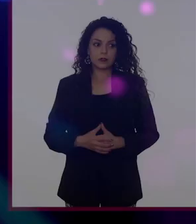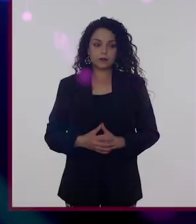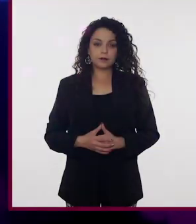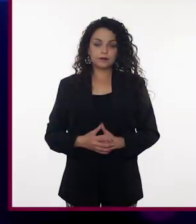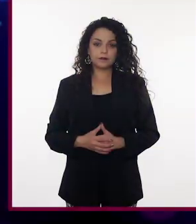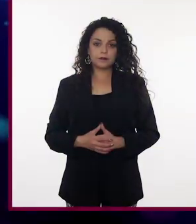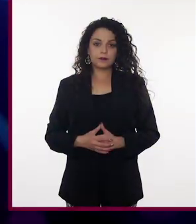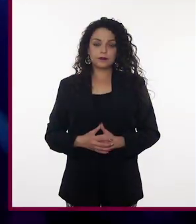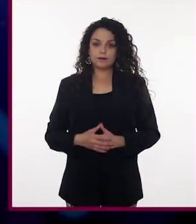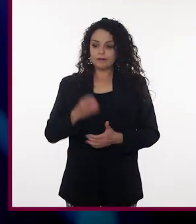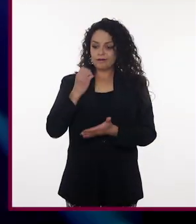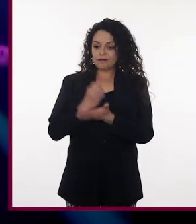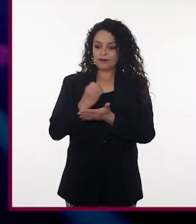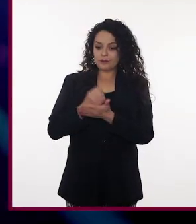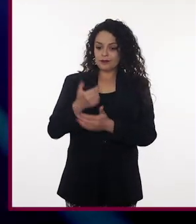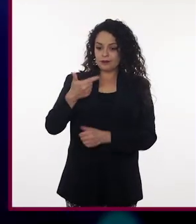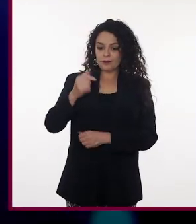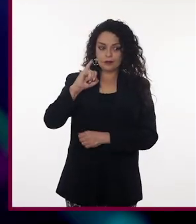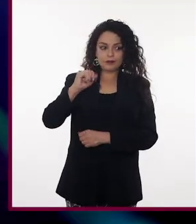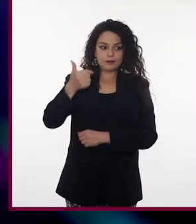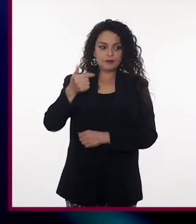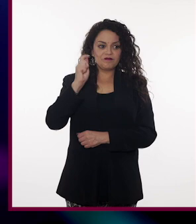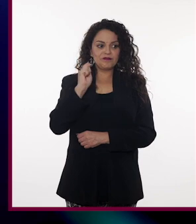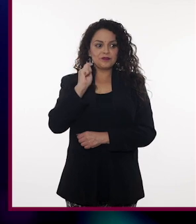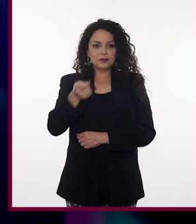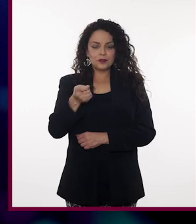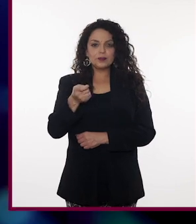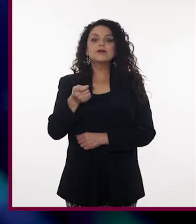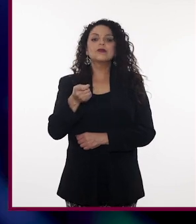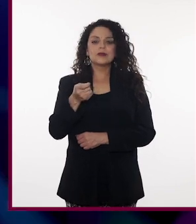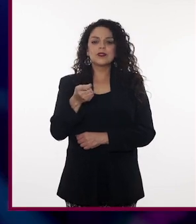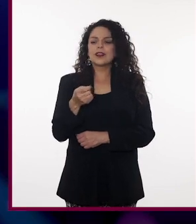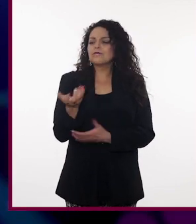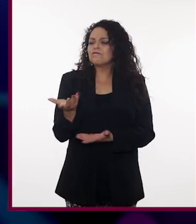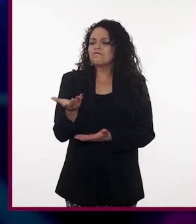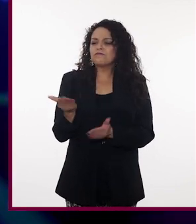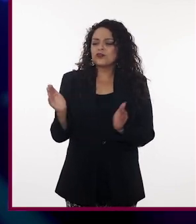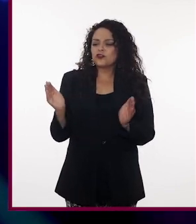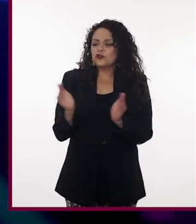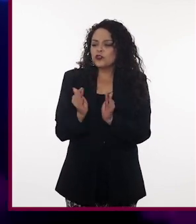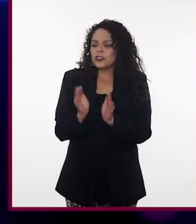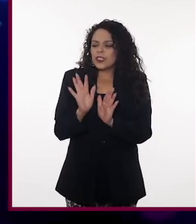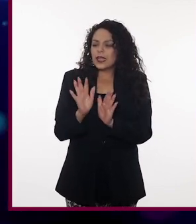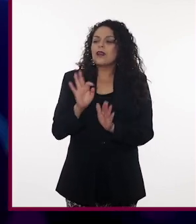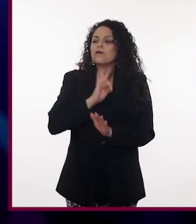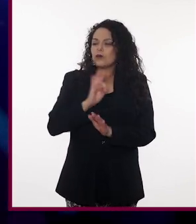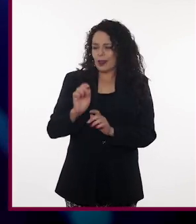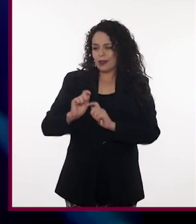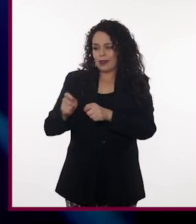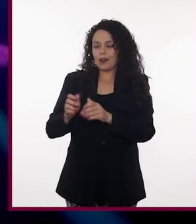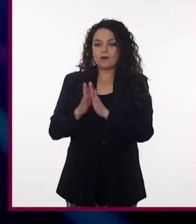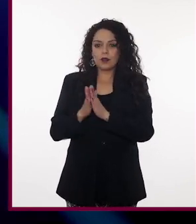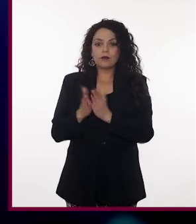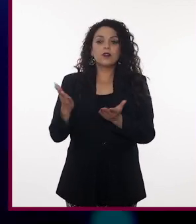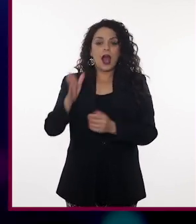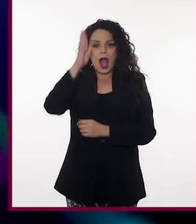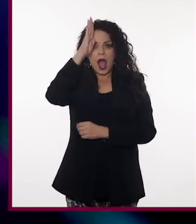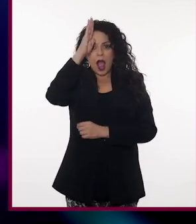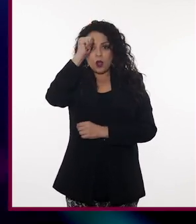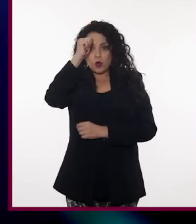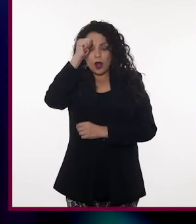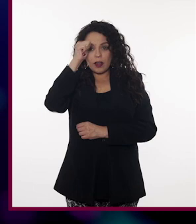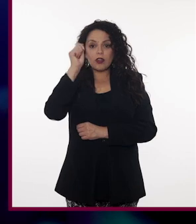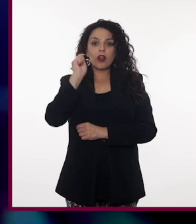La economía gig es la economía de los pequeños encargos. Son trabajos esporádicos mediante acuerdos virtuales para